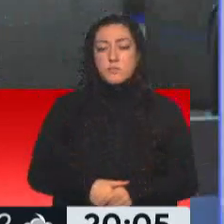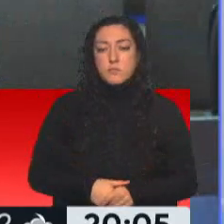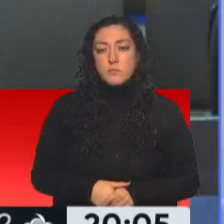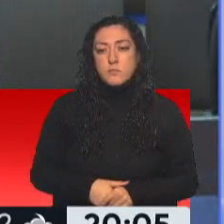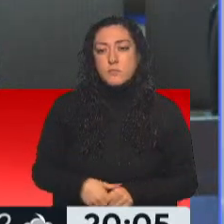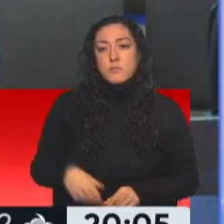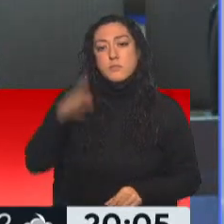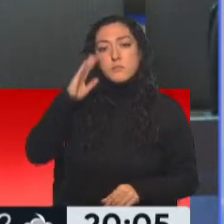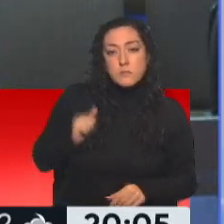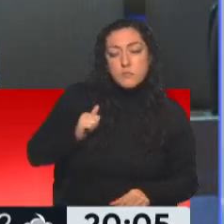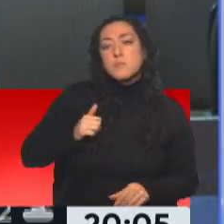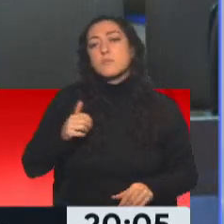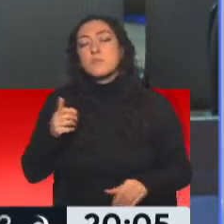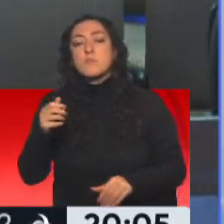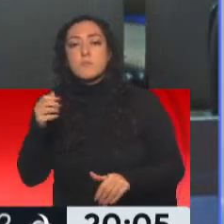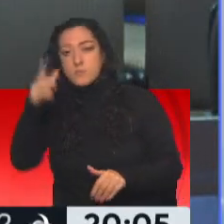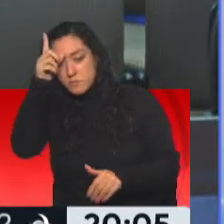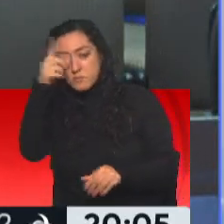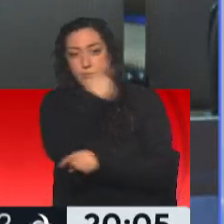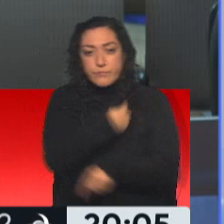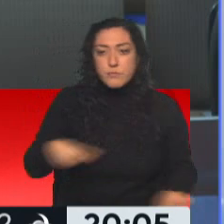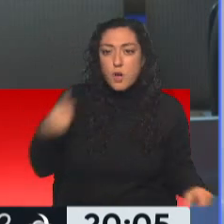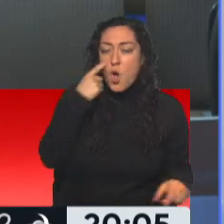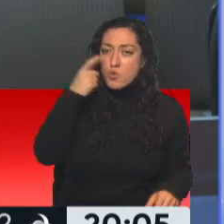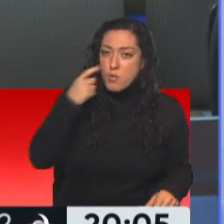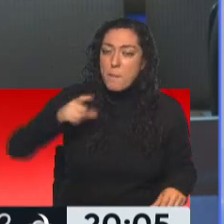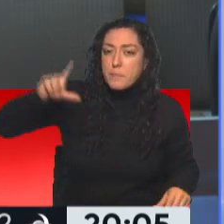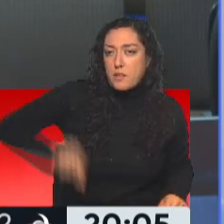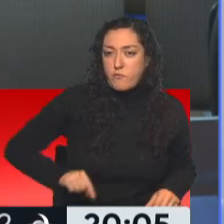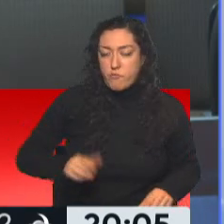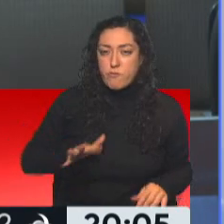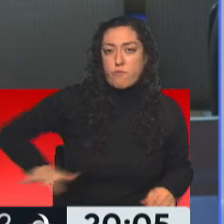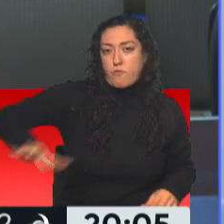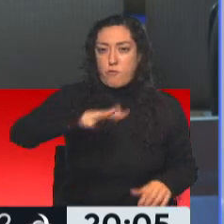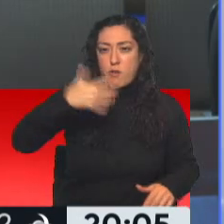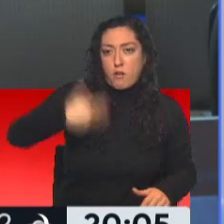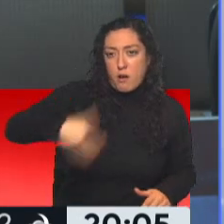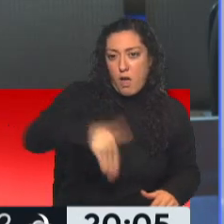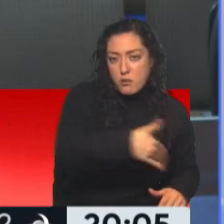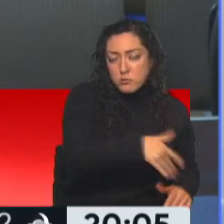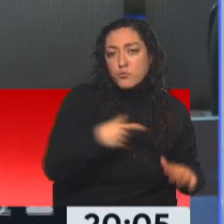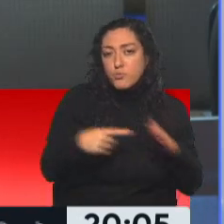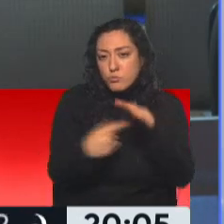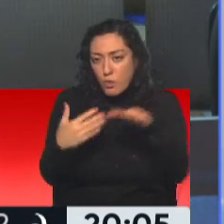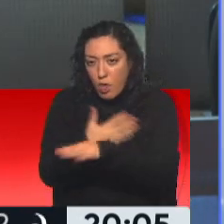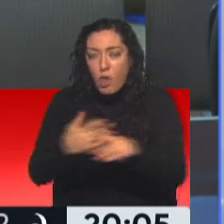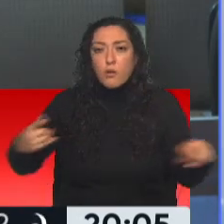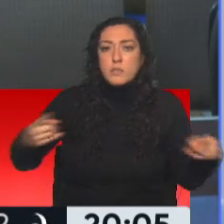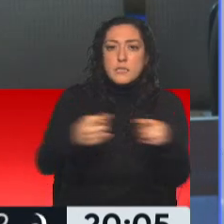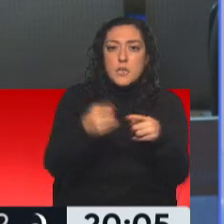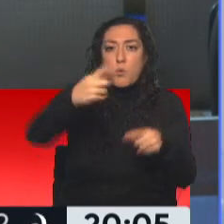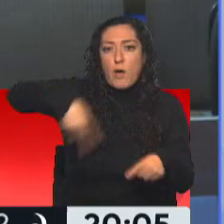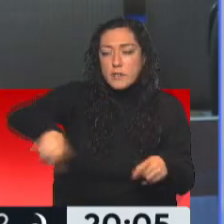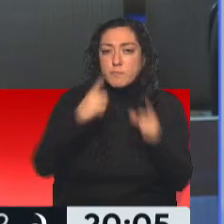este miércoles un masivo operativo de patrullaje por las calles y ciudades del país con el objetivo de evitar